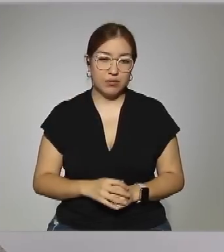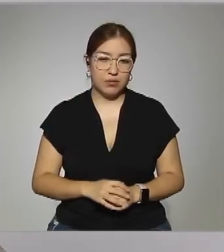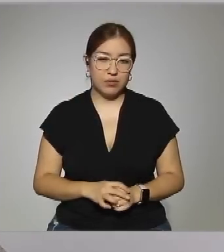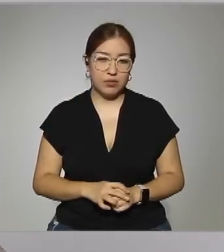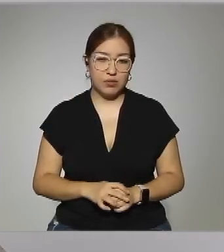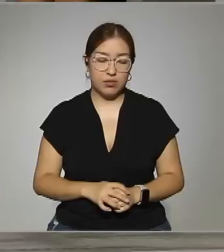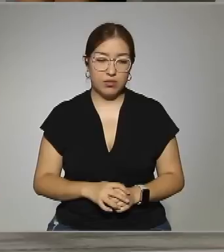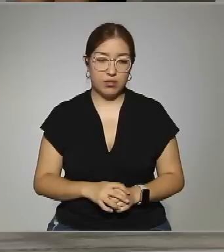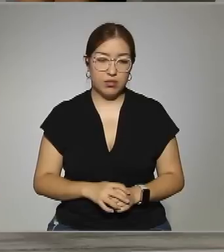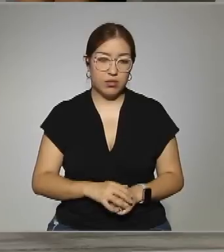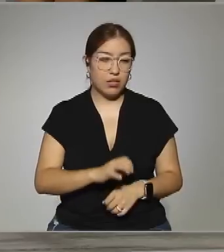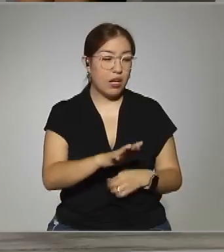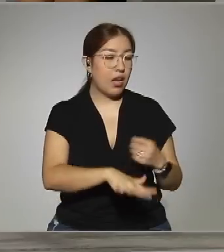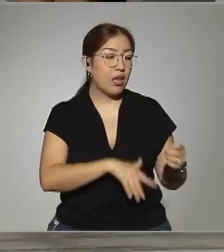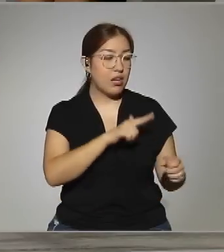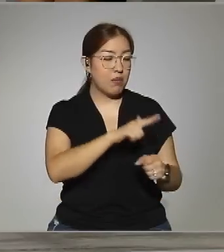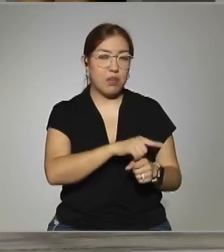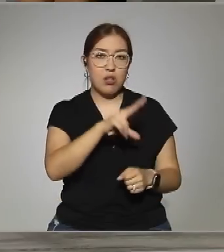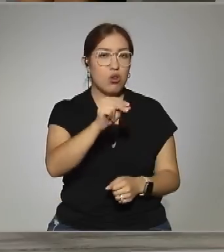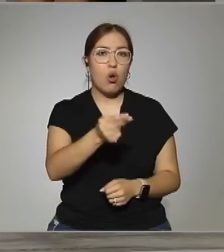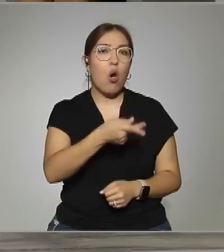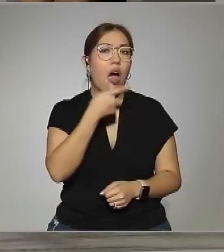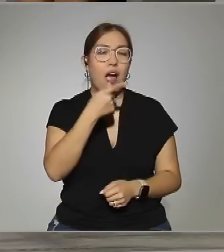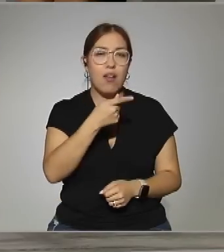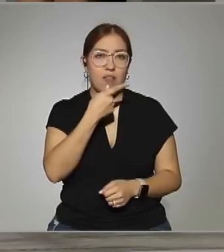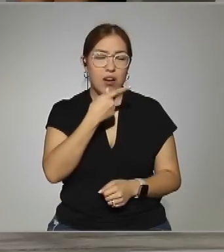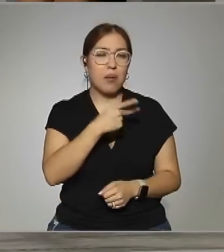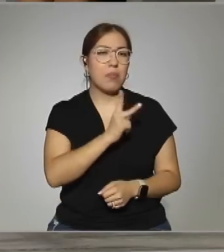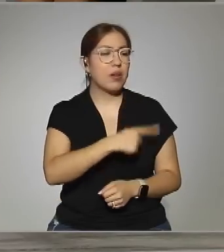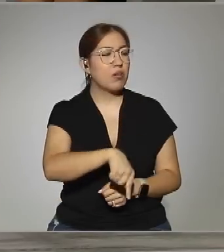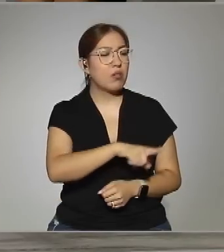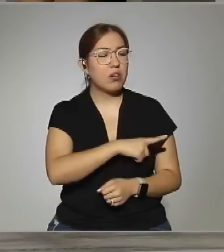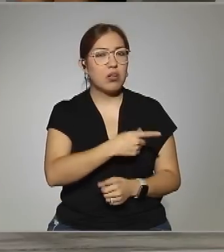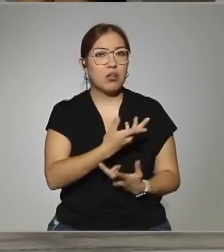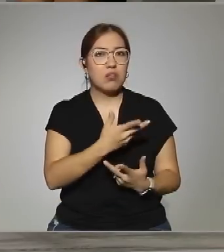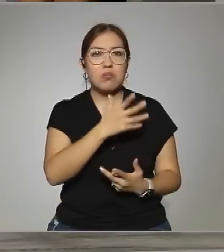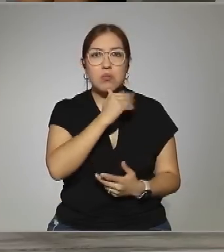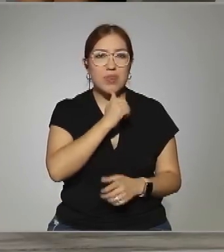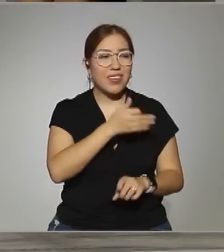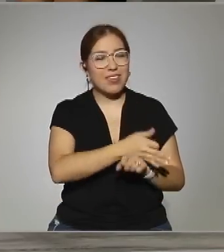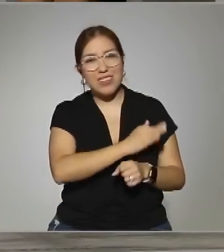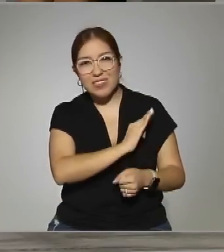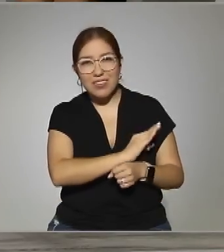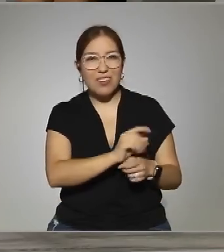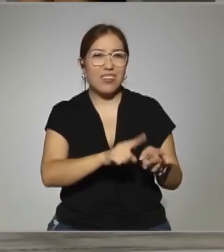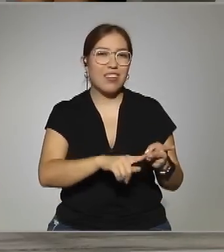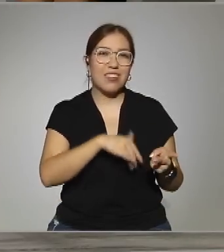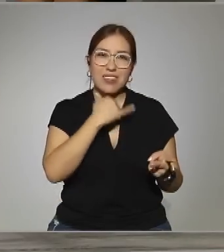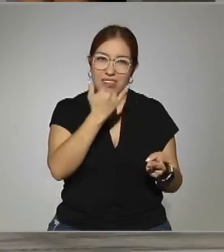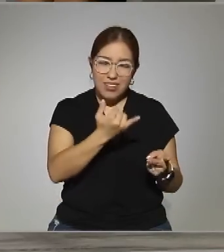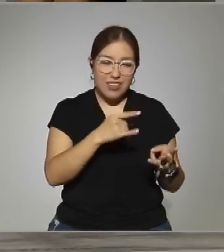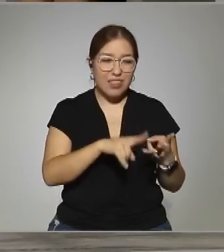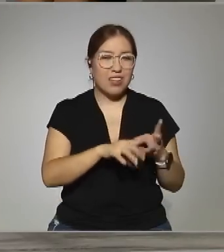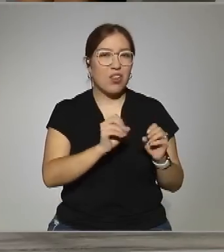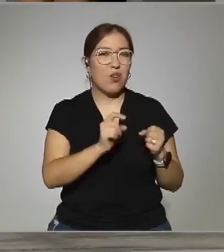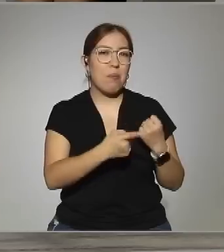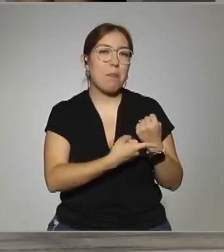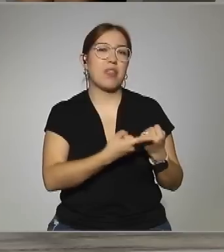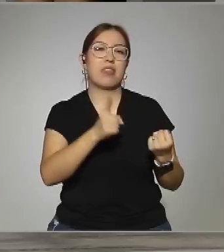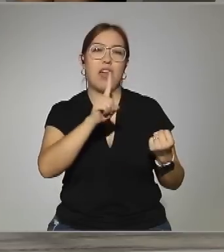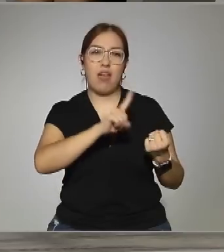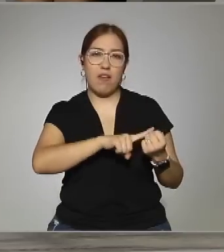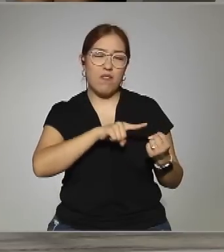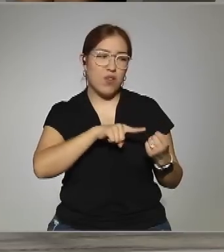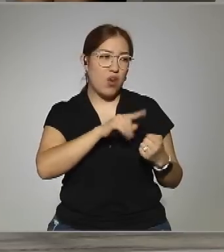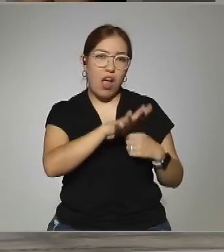los animales no hablan, tienen códigos, pero no tienen esta posibilidad de hacer chistes, de equivocarse, de metaforizar, de